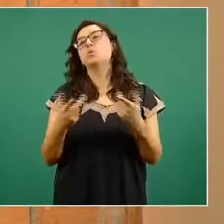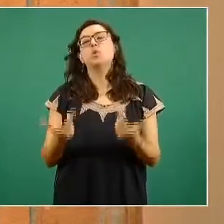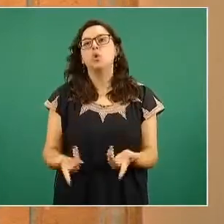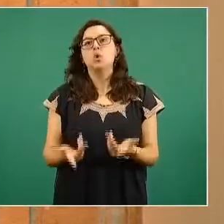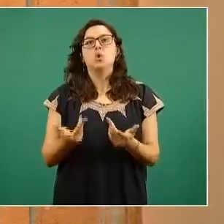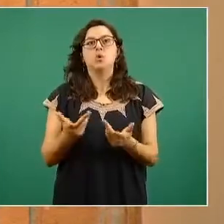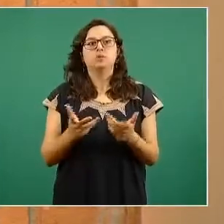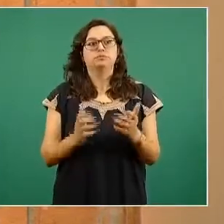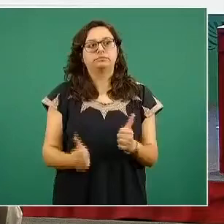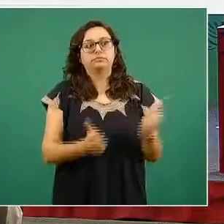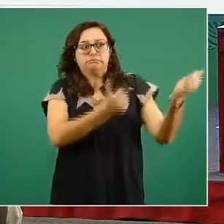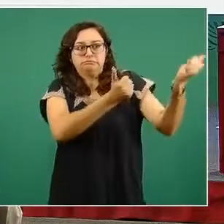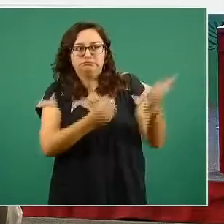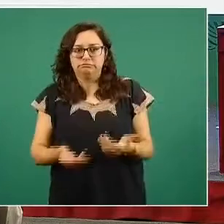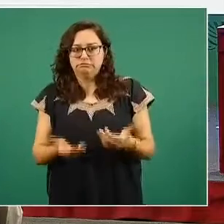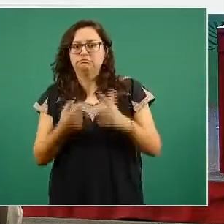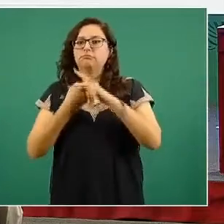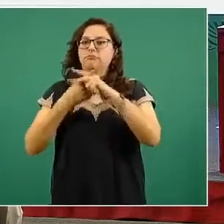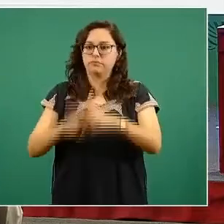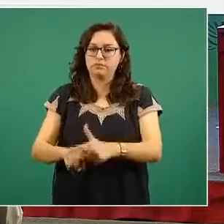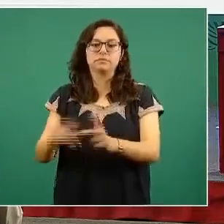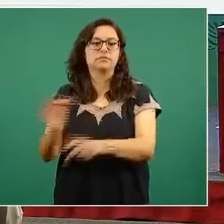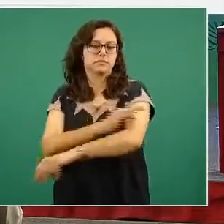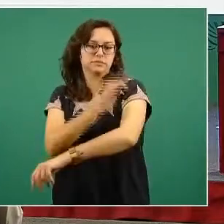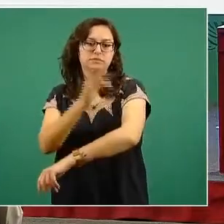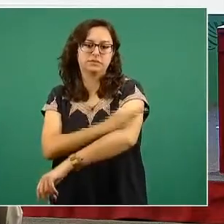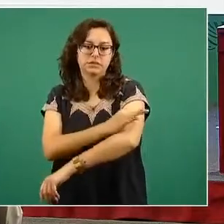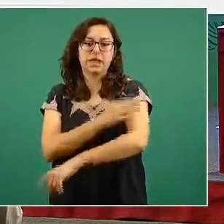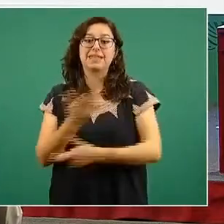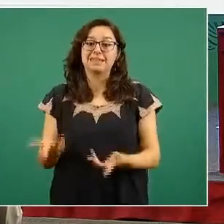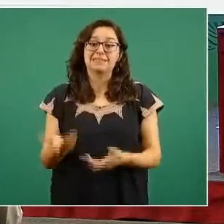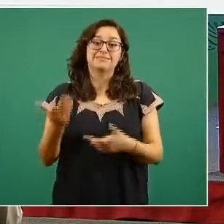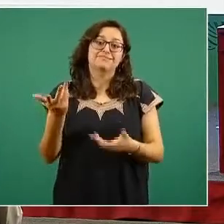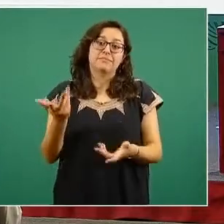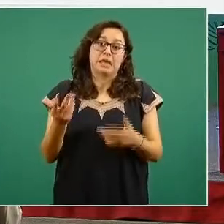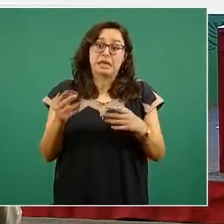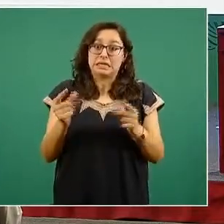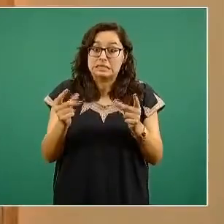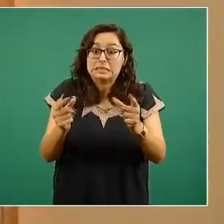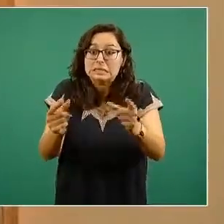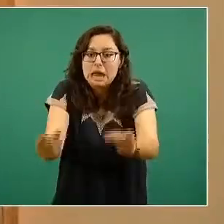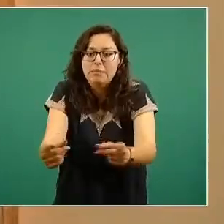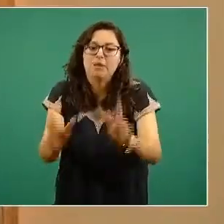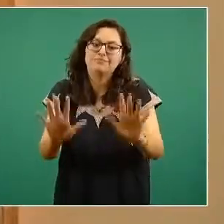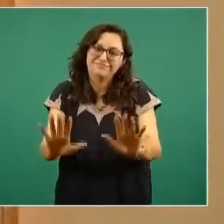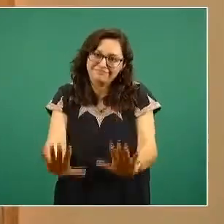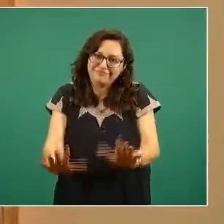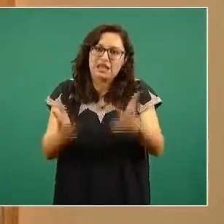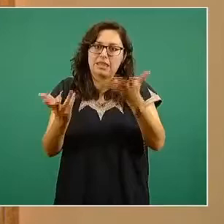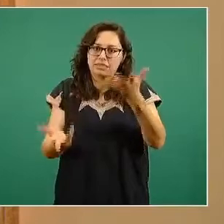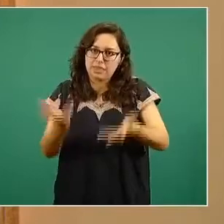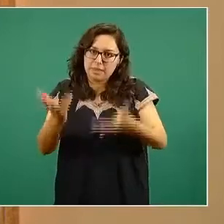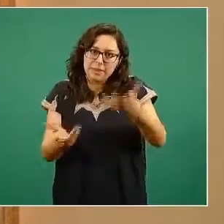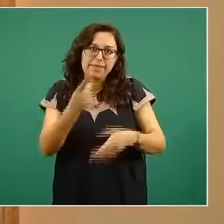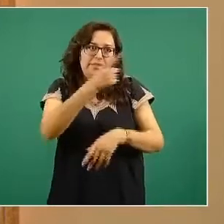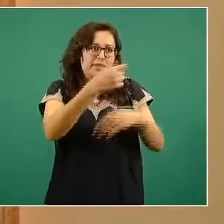dependerá fundamentalmente de la fabricación de la vacuna. Las vacunas se estarán fabricando en las distintas